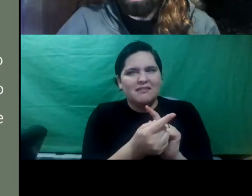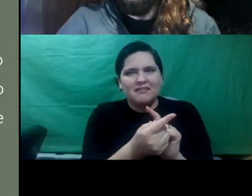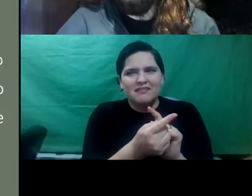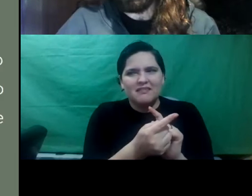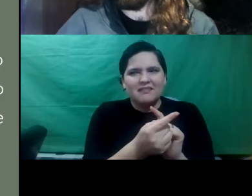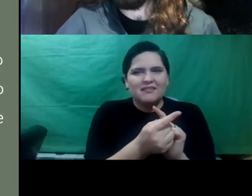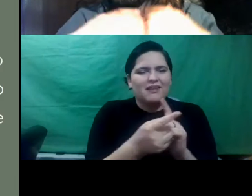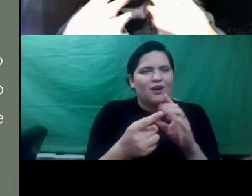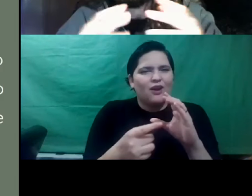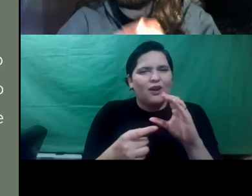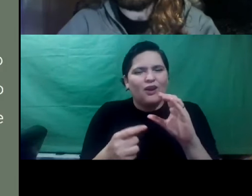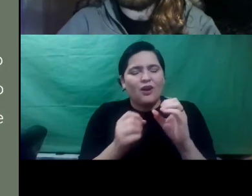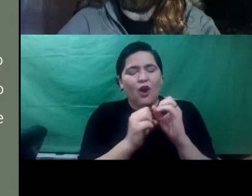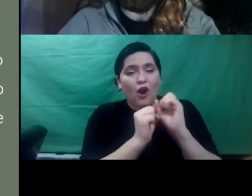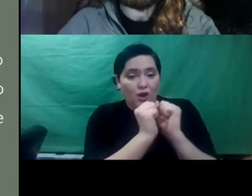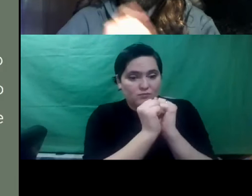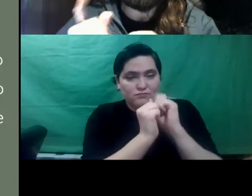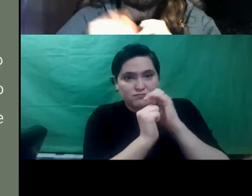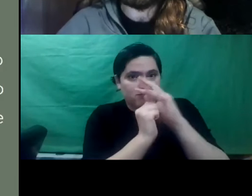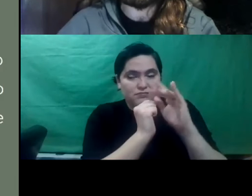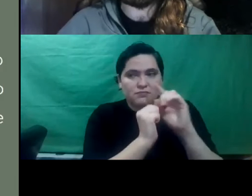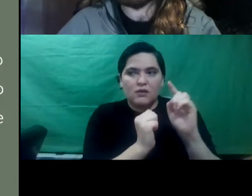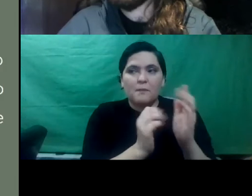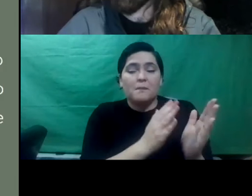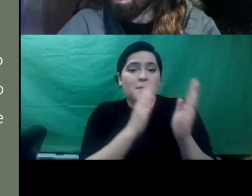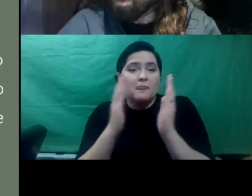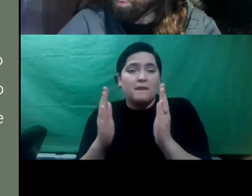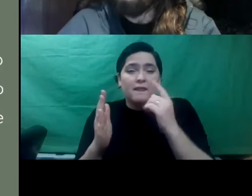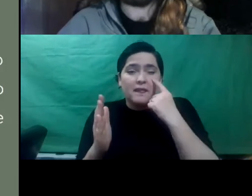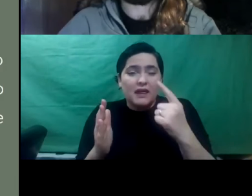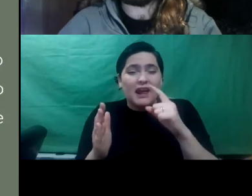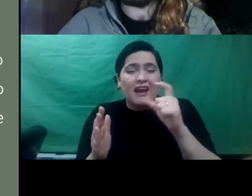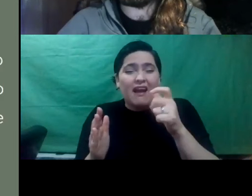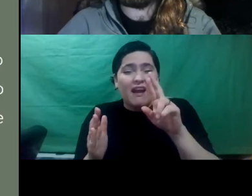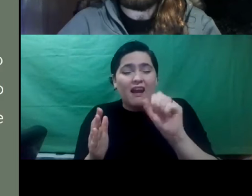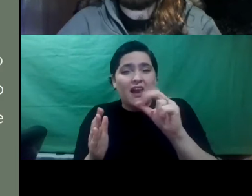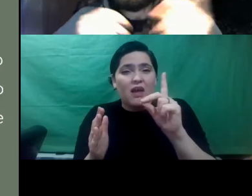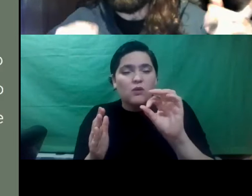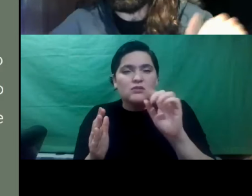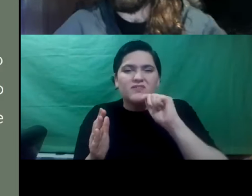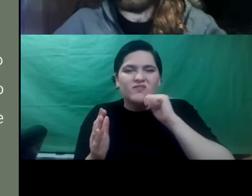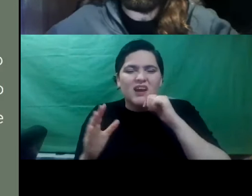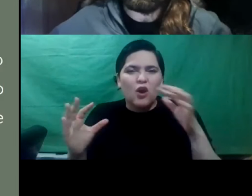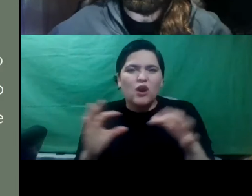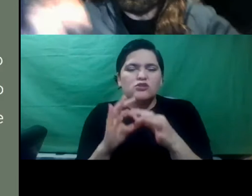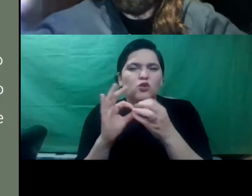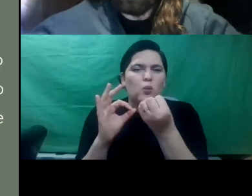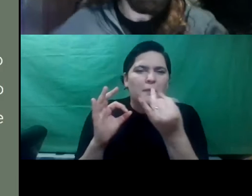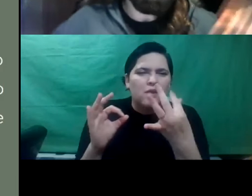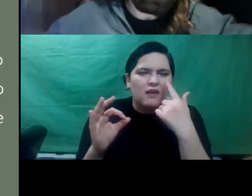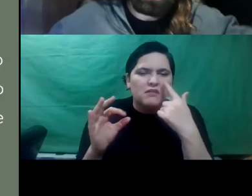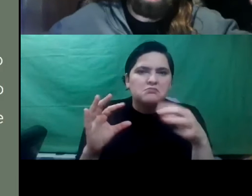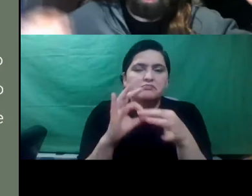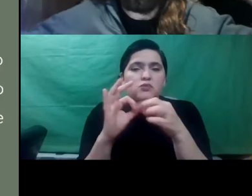humano. Luego lo que hacemos es preservar el grado. El grado es el número de conexiones que tiene cada una de las regiones cerebrales. Entonces, algunas regiones van a estar conectadas con